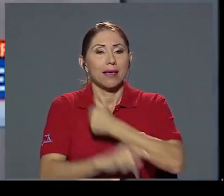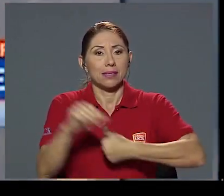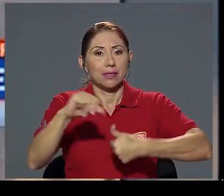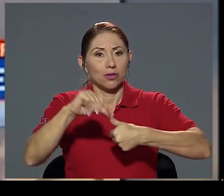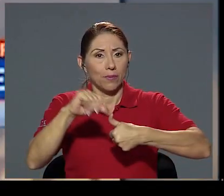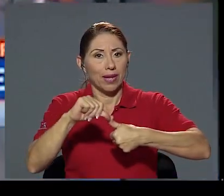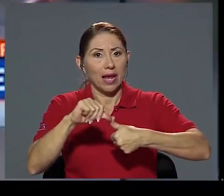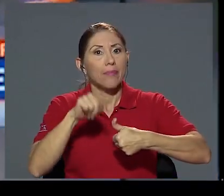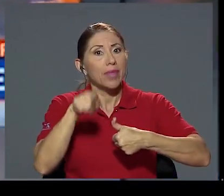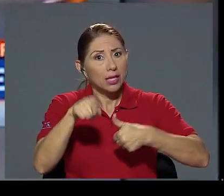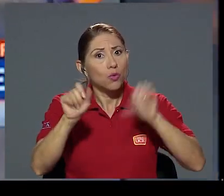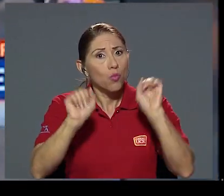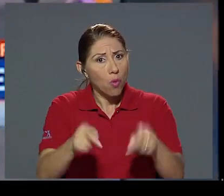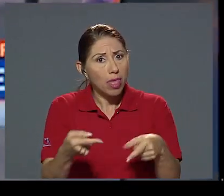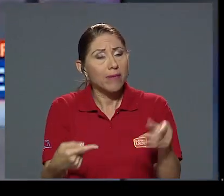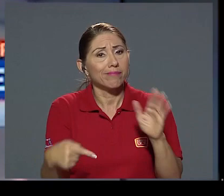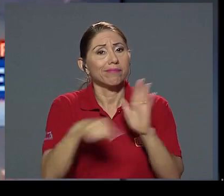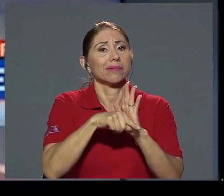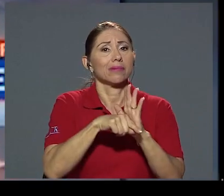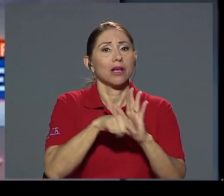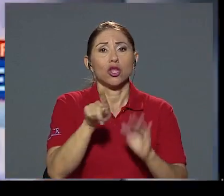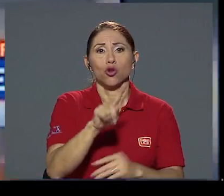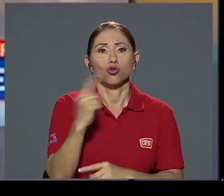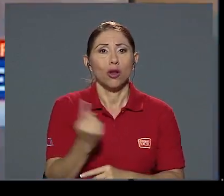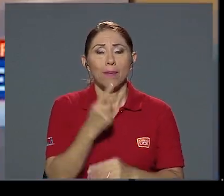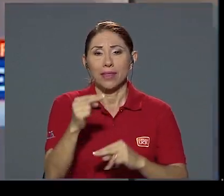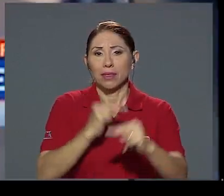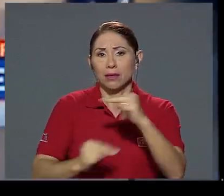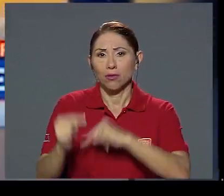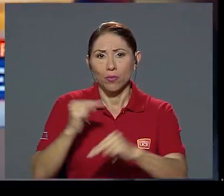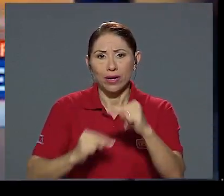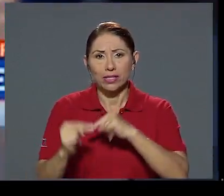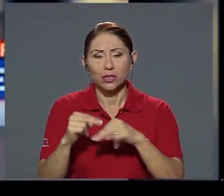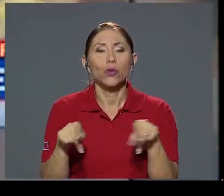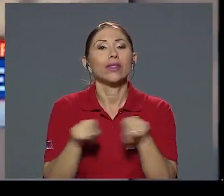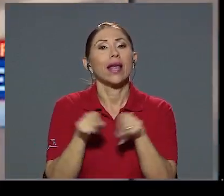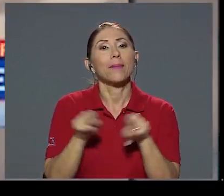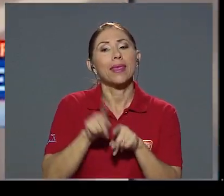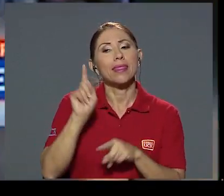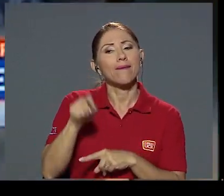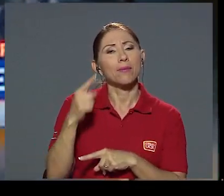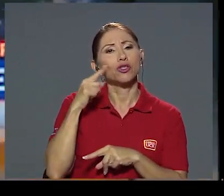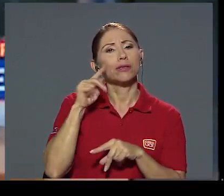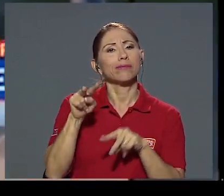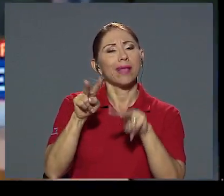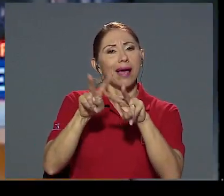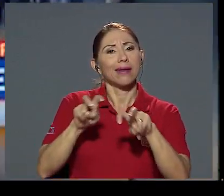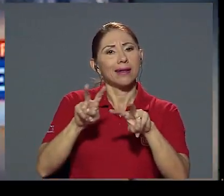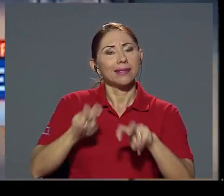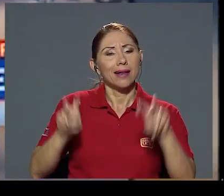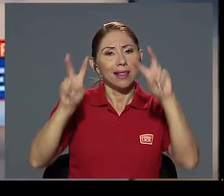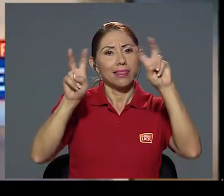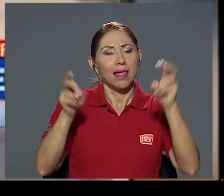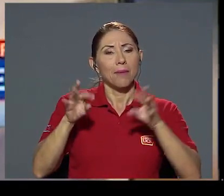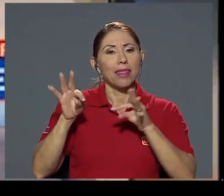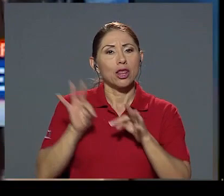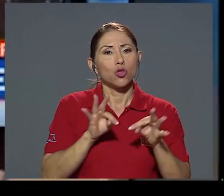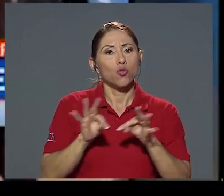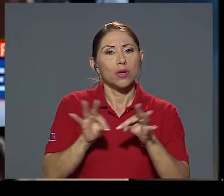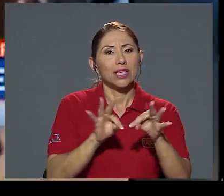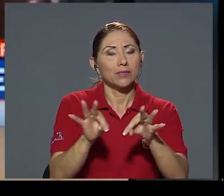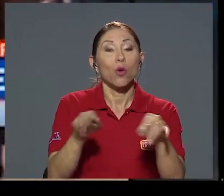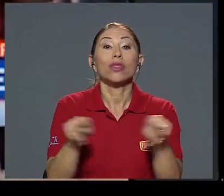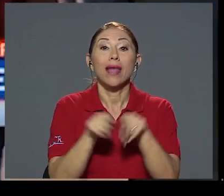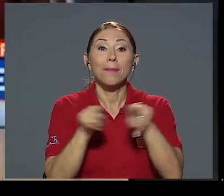perjudicados, y eso considerando solamente el comercio, ¿verdad? Sino también deberíamos analizar un poco el tema del turismo, que también se ha afectado, el